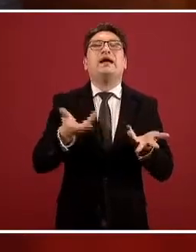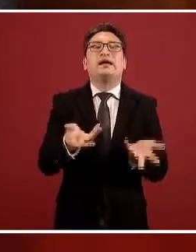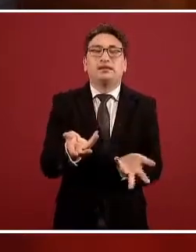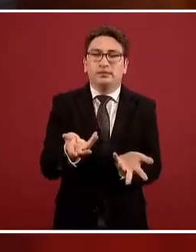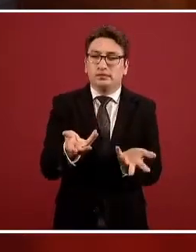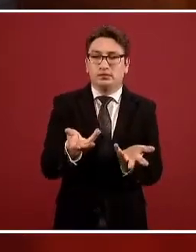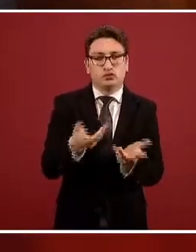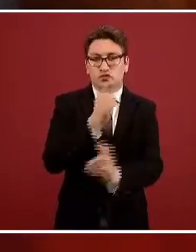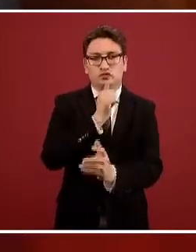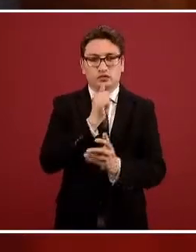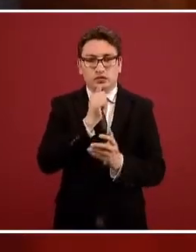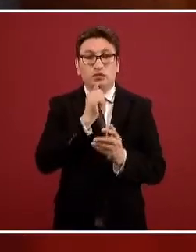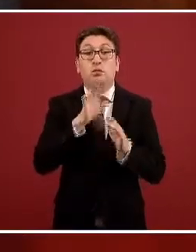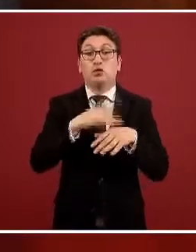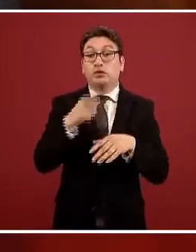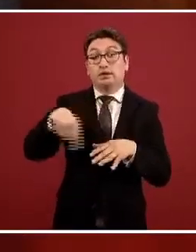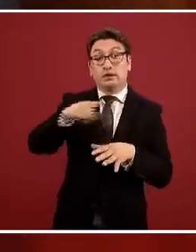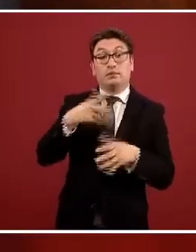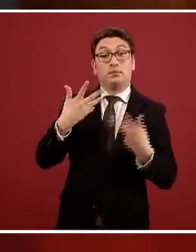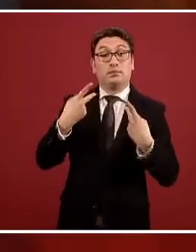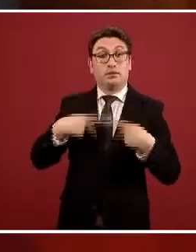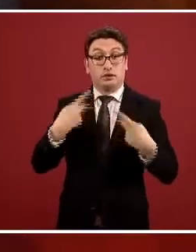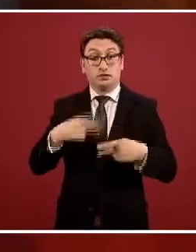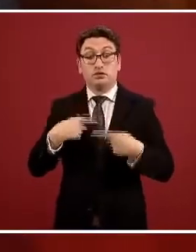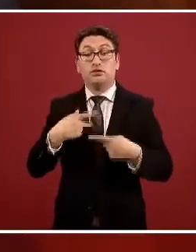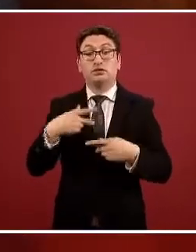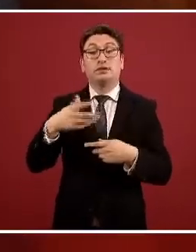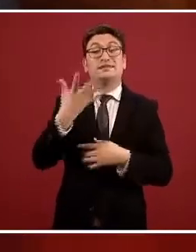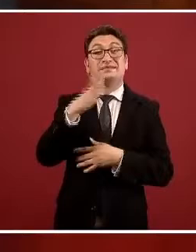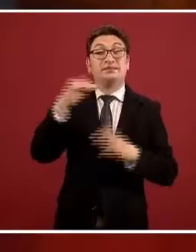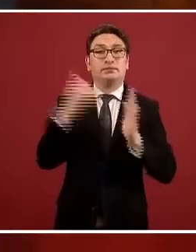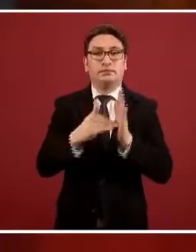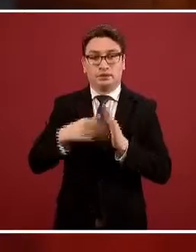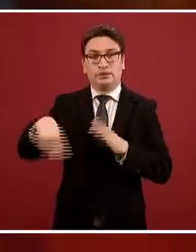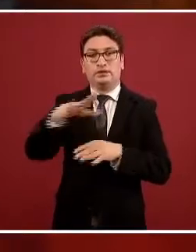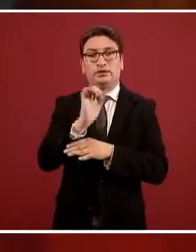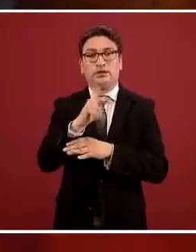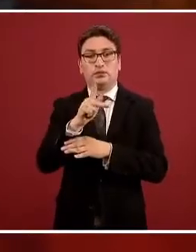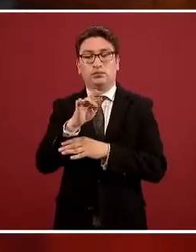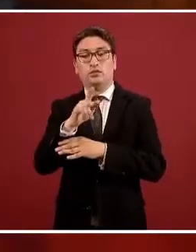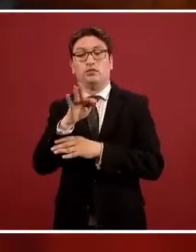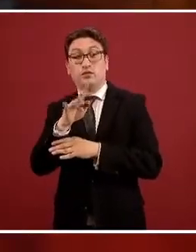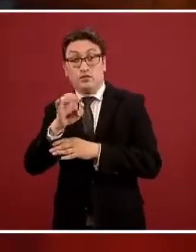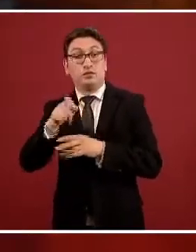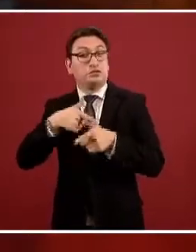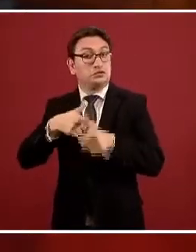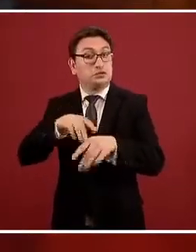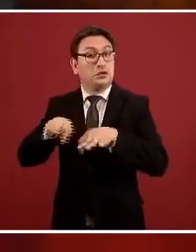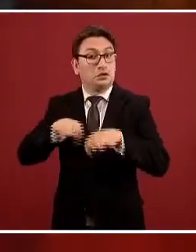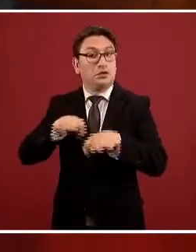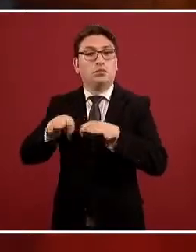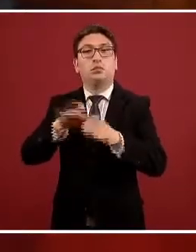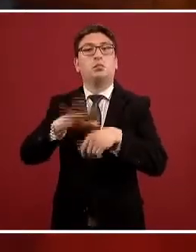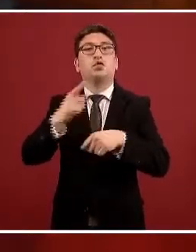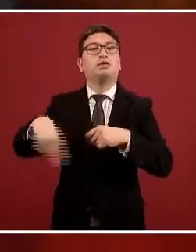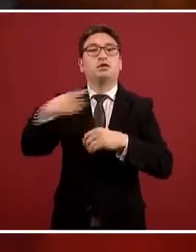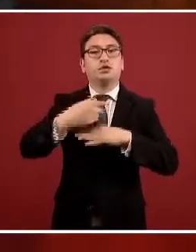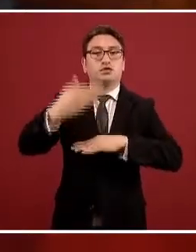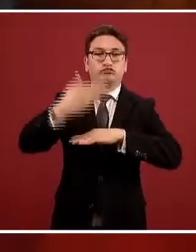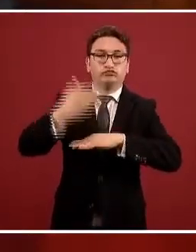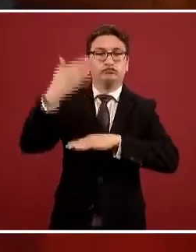con cerca de 10,000 trabajadores de Capufe, quienes todavía se mantienen en la operación de las casetas del